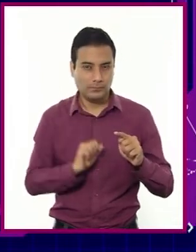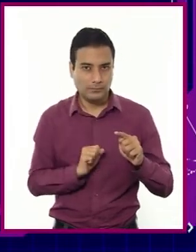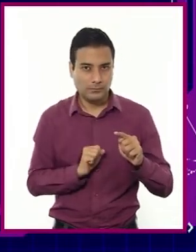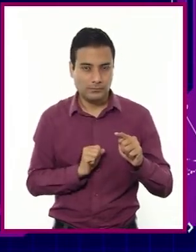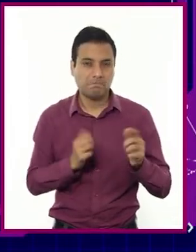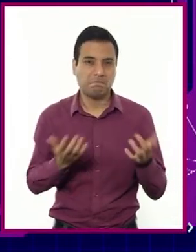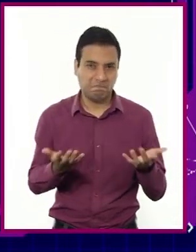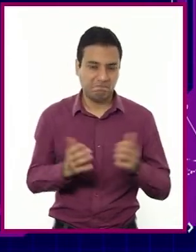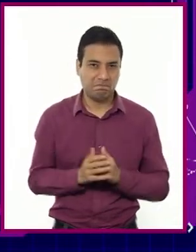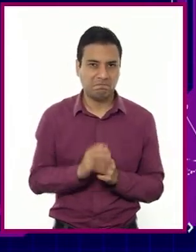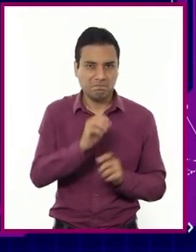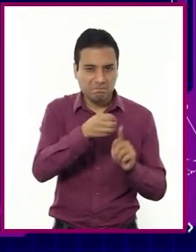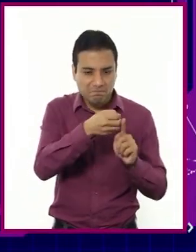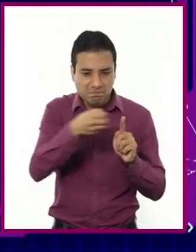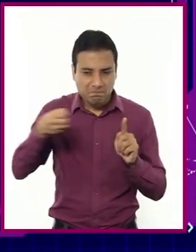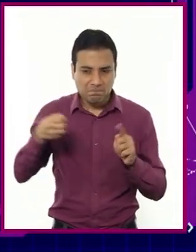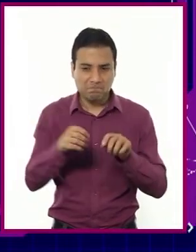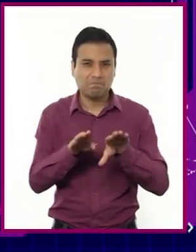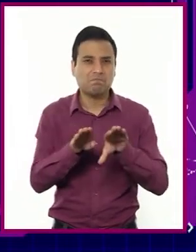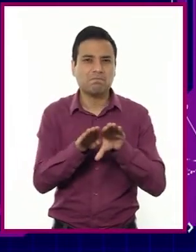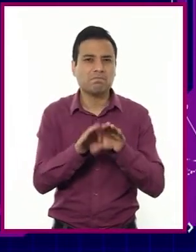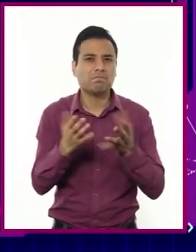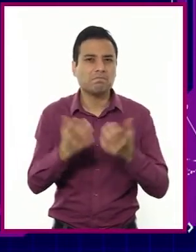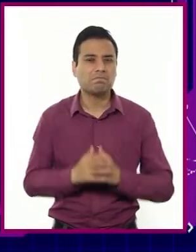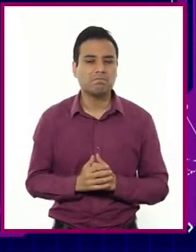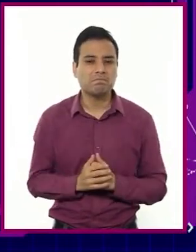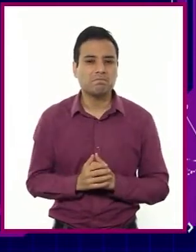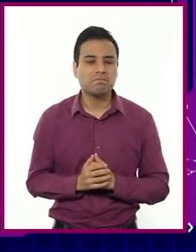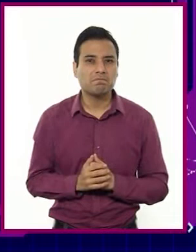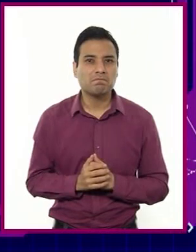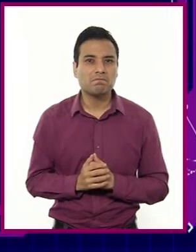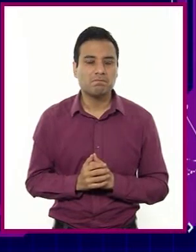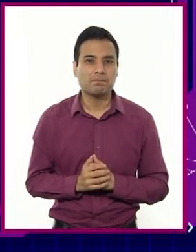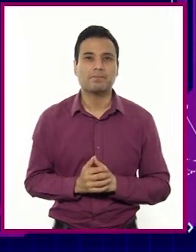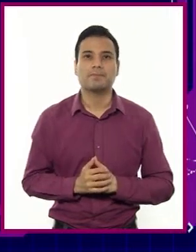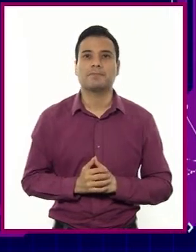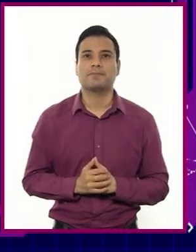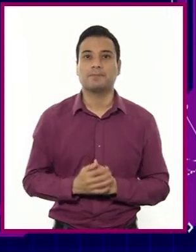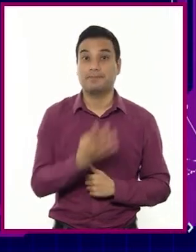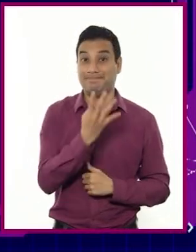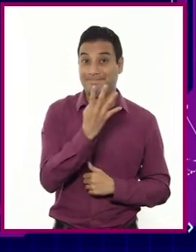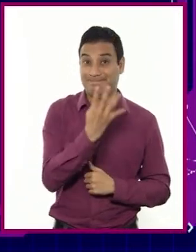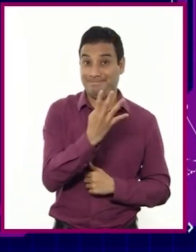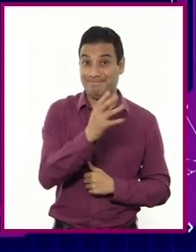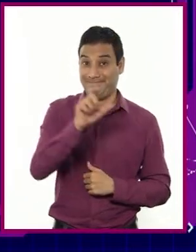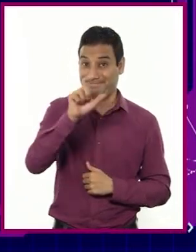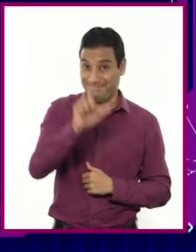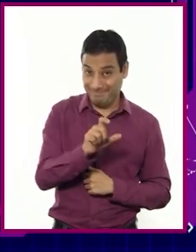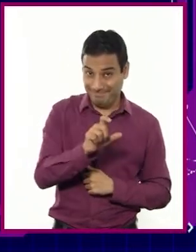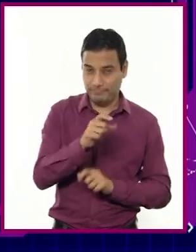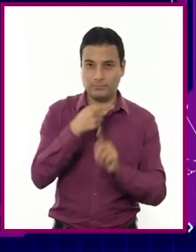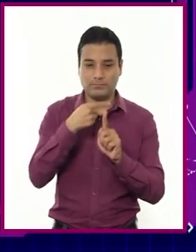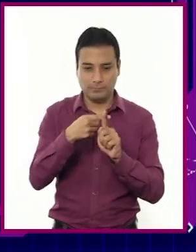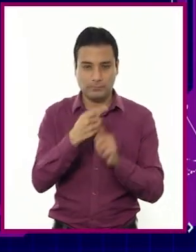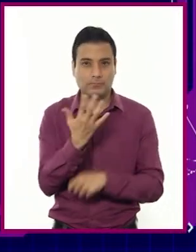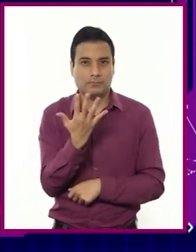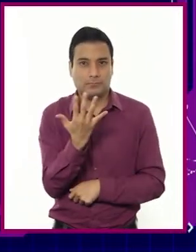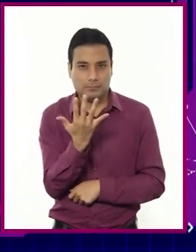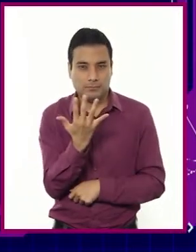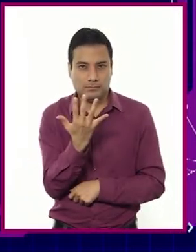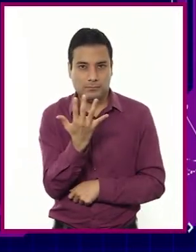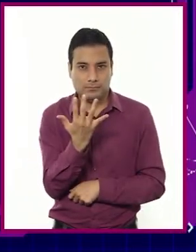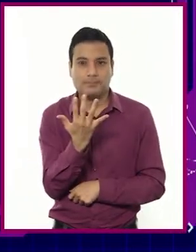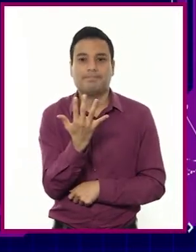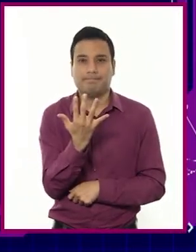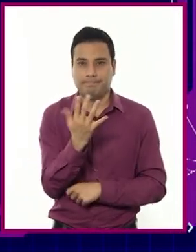Entonces, la expresión algebraica que modela su área es igual a 4x más 50 que multiplica a